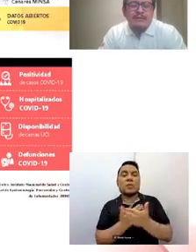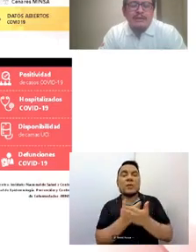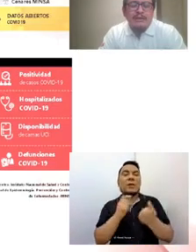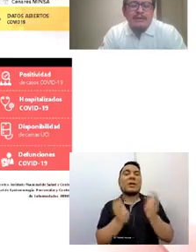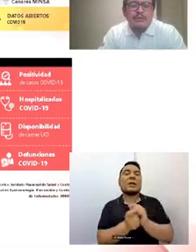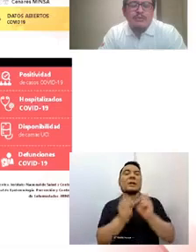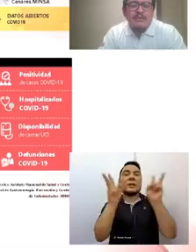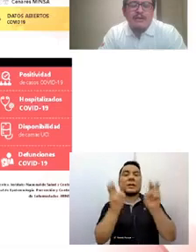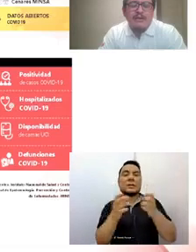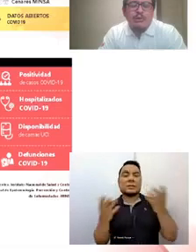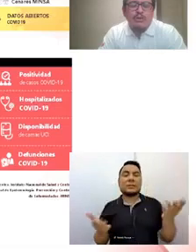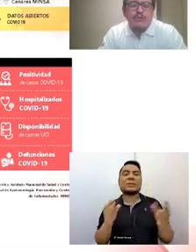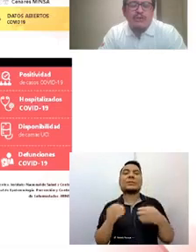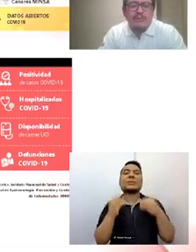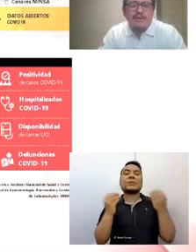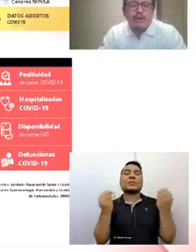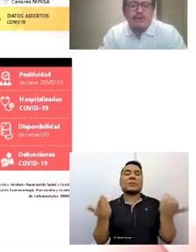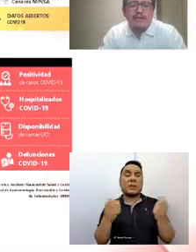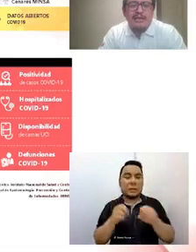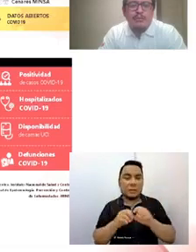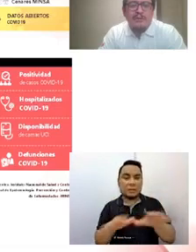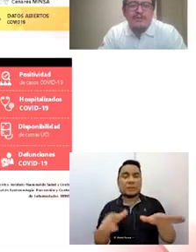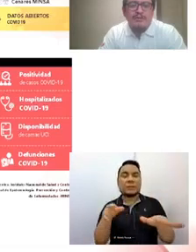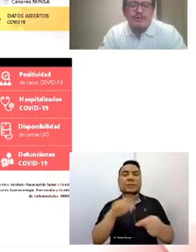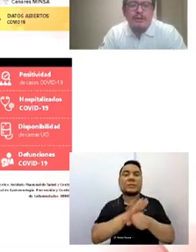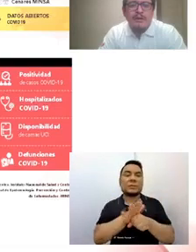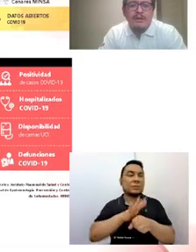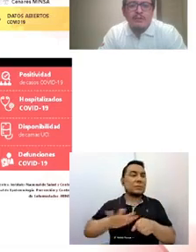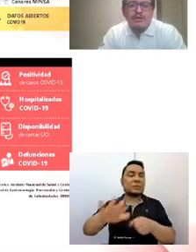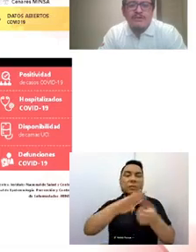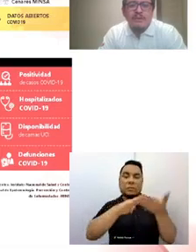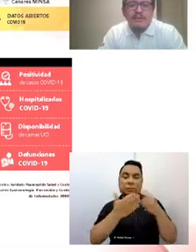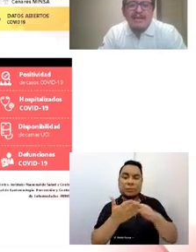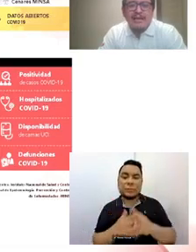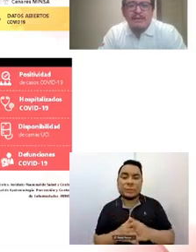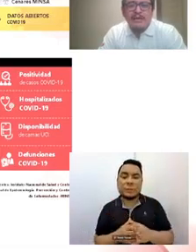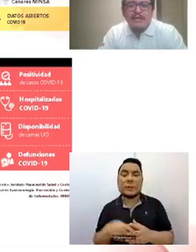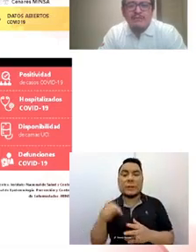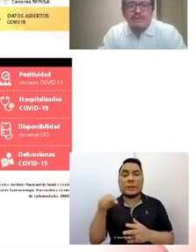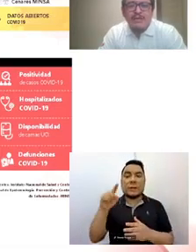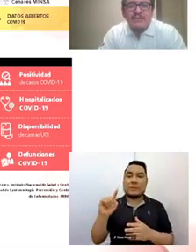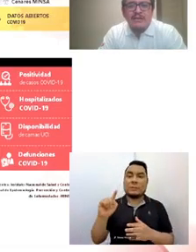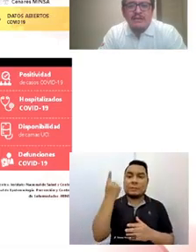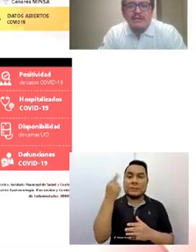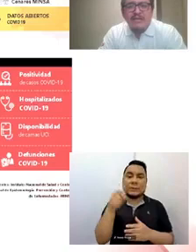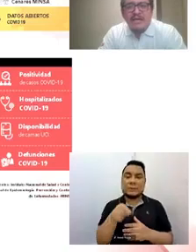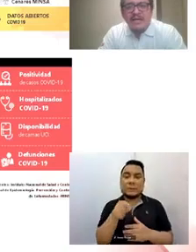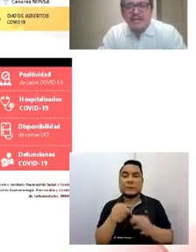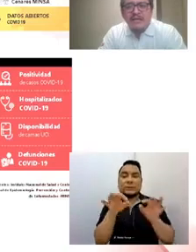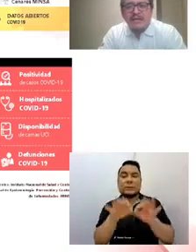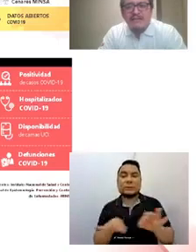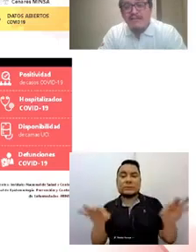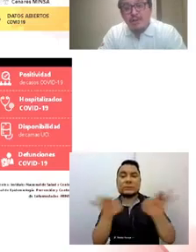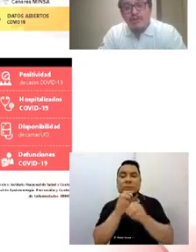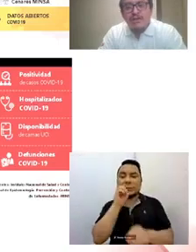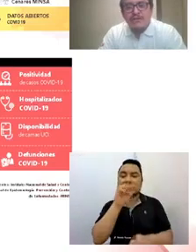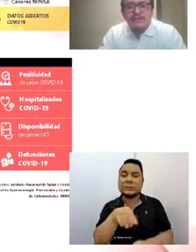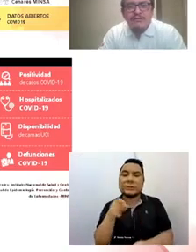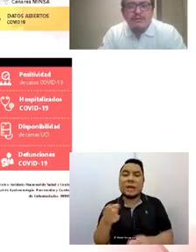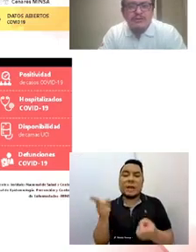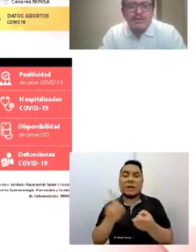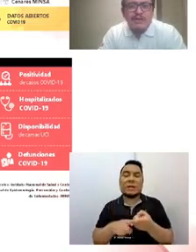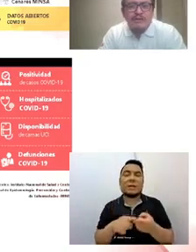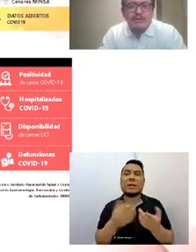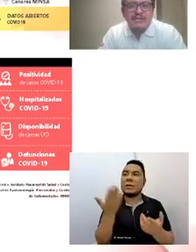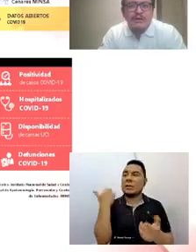tema de cómo está repercutiendo el tema del COVID en la población. Bueno, en esta primera lámina es importante indicar que hasta hace 2 días,